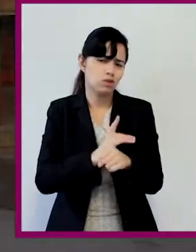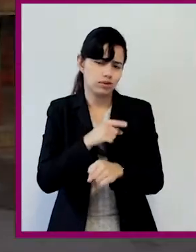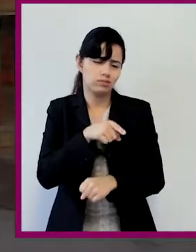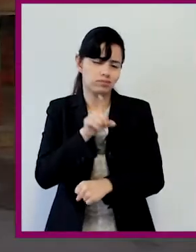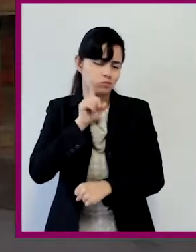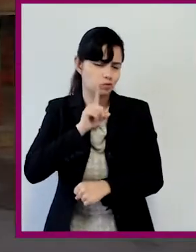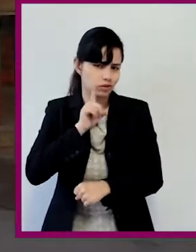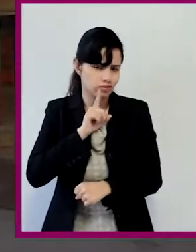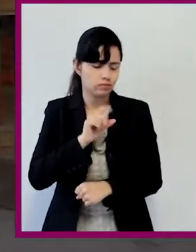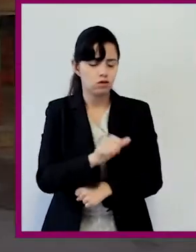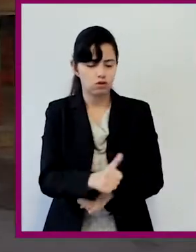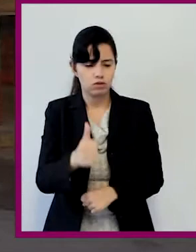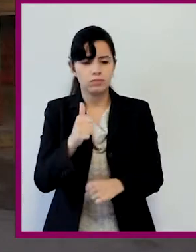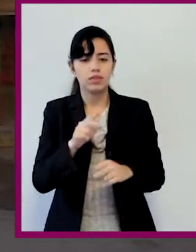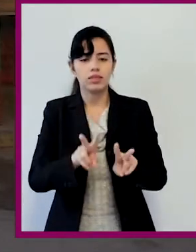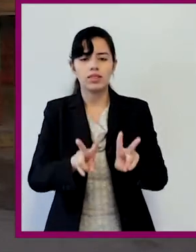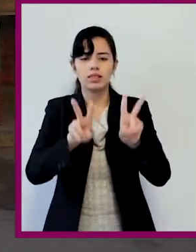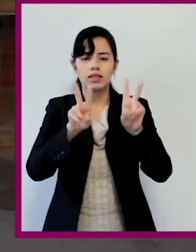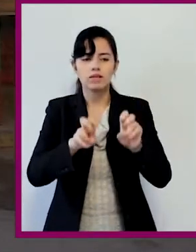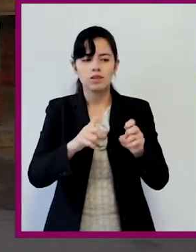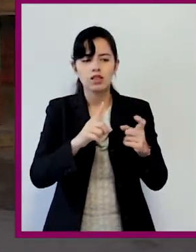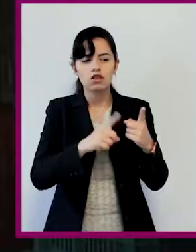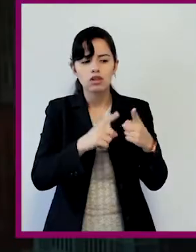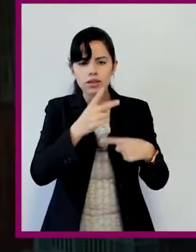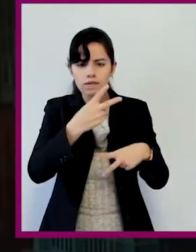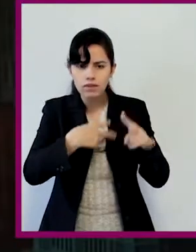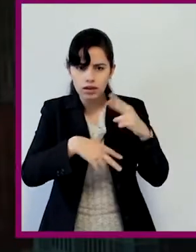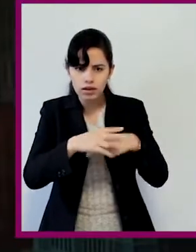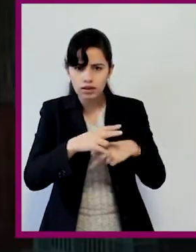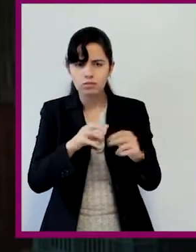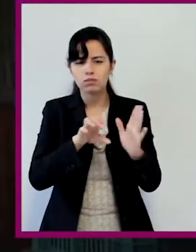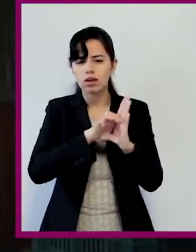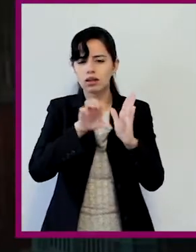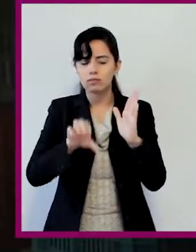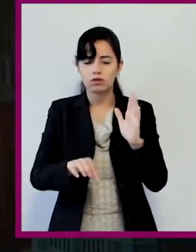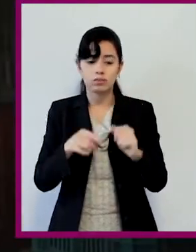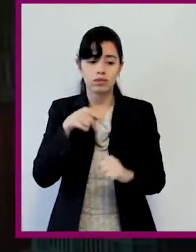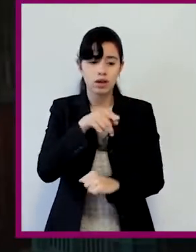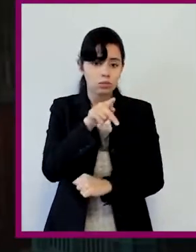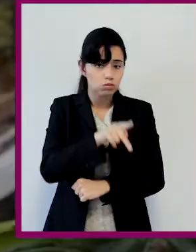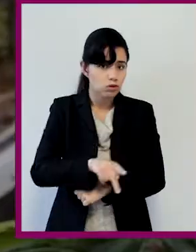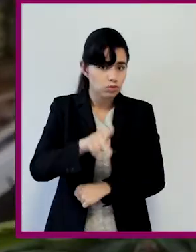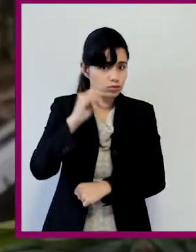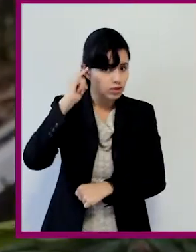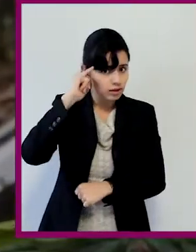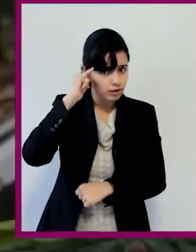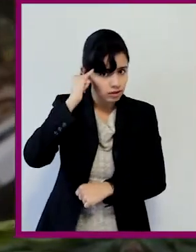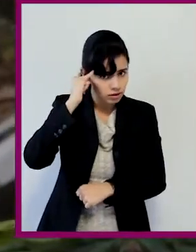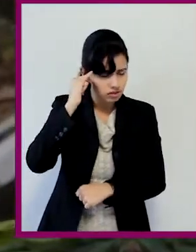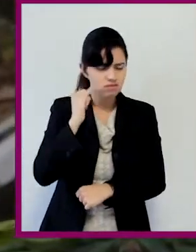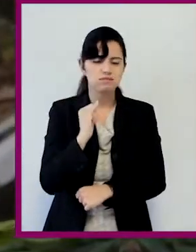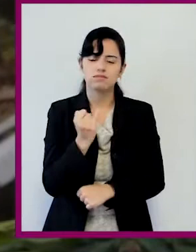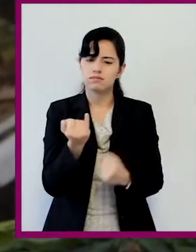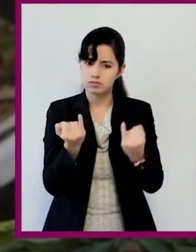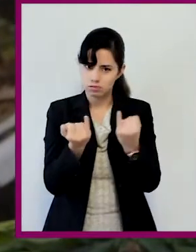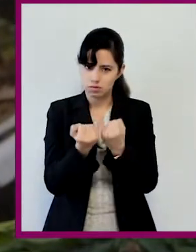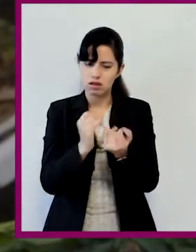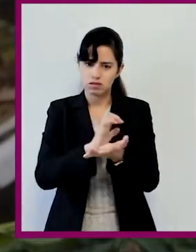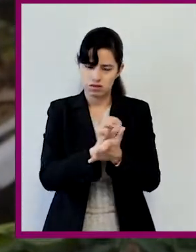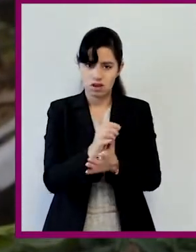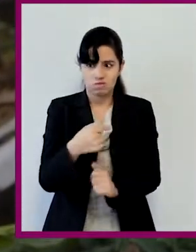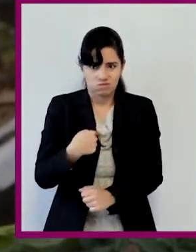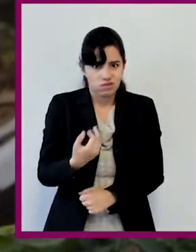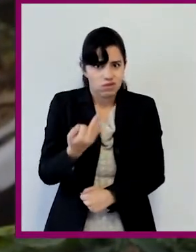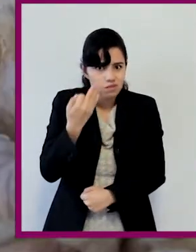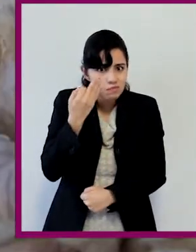indígenas, miembros de los pueblos originarios, también se les desprecia. A mí me consta que a un indígena que